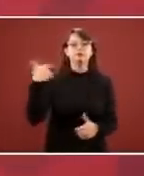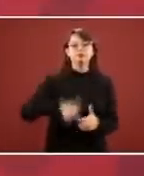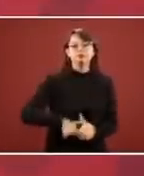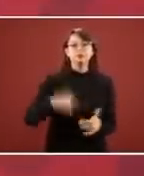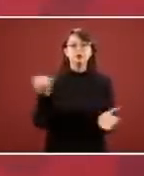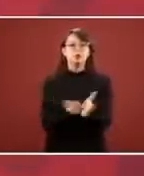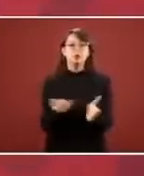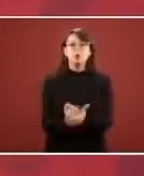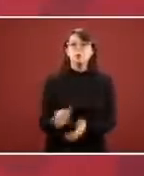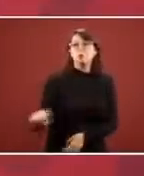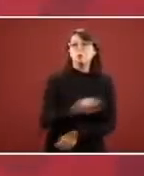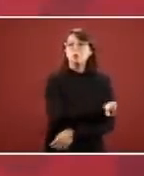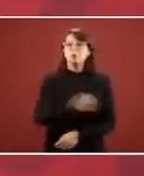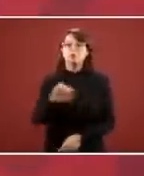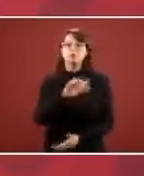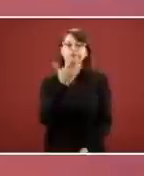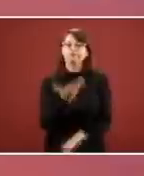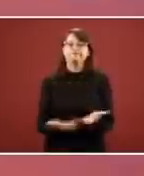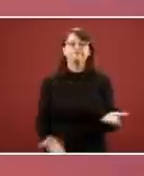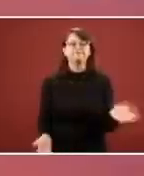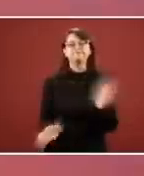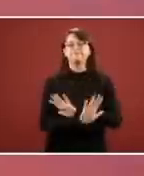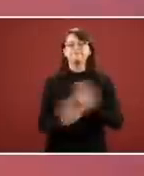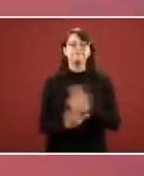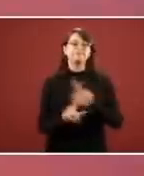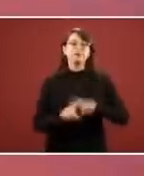y no va a haber en todo el año